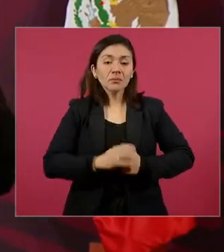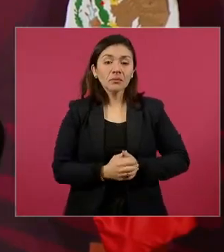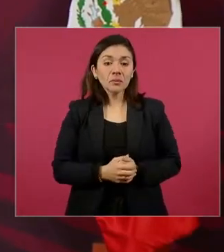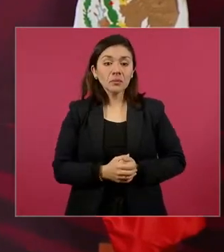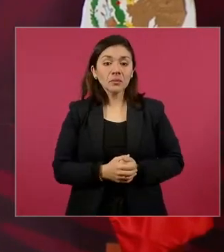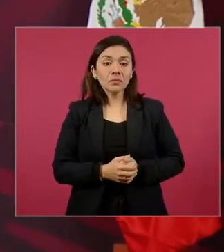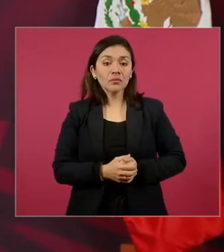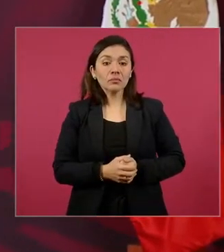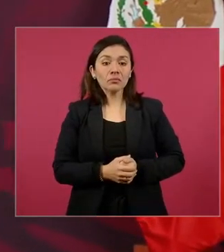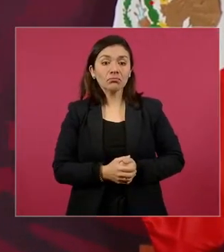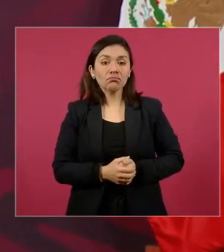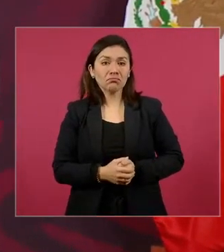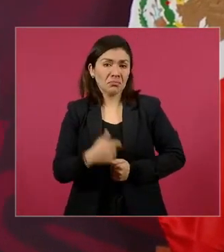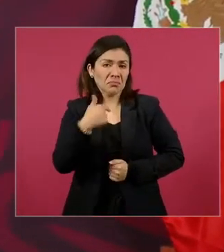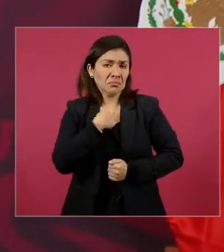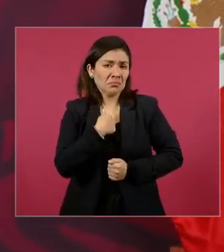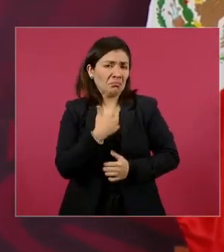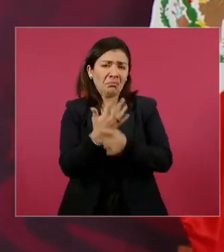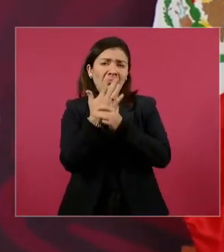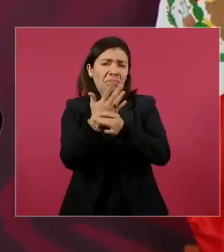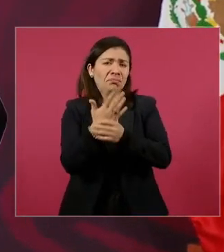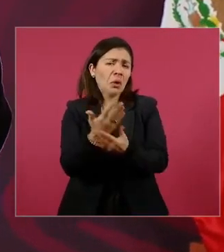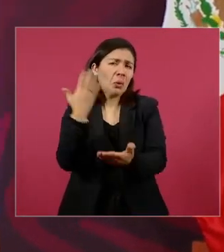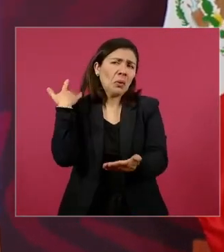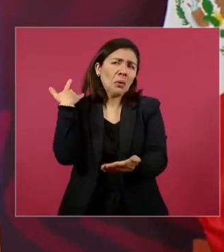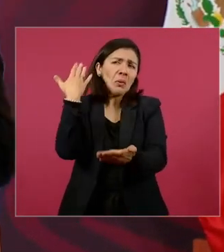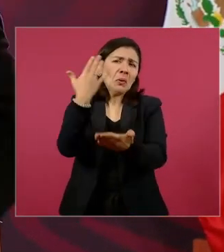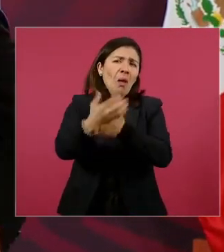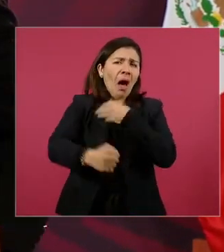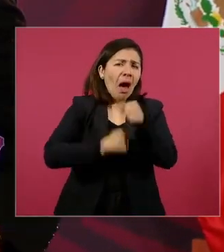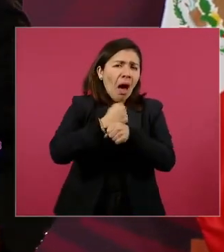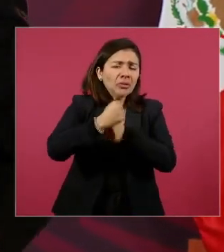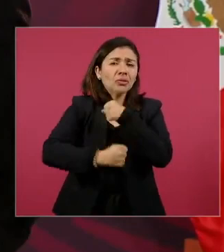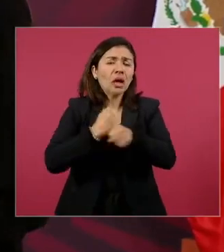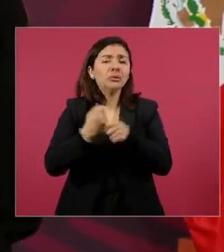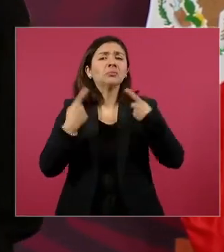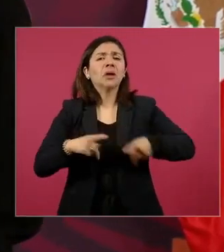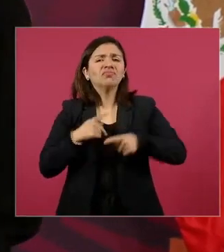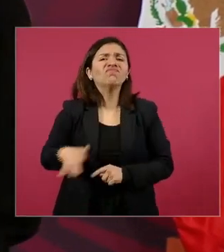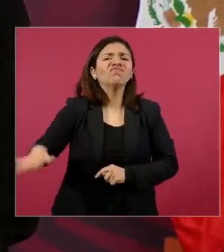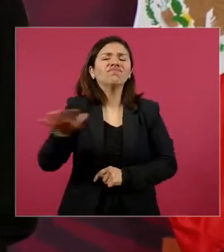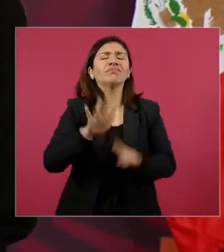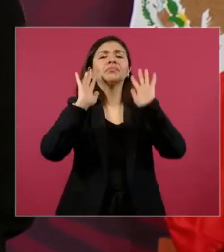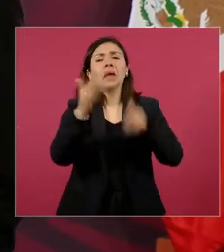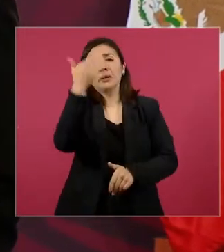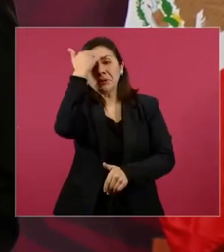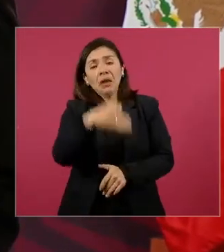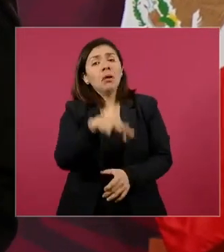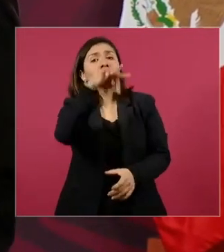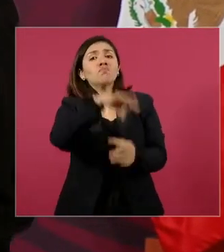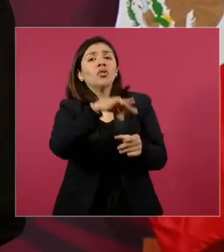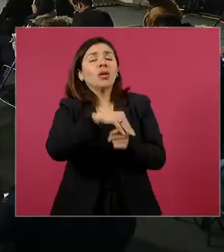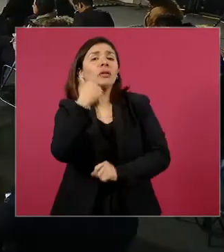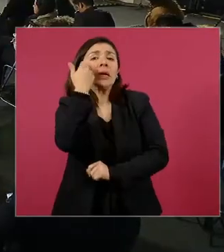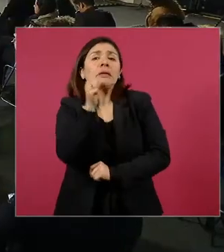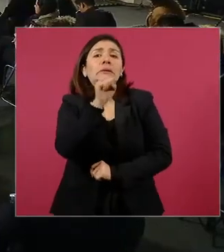Esto lo dijimos durante años y la gente votó por este